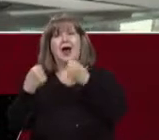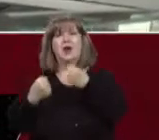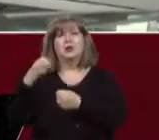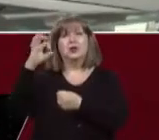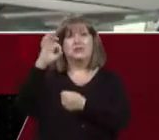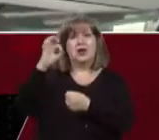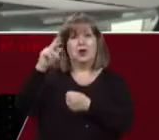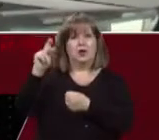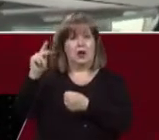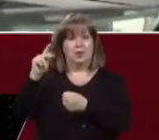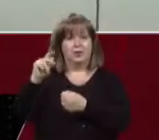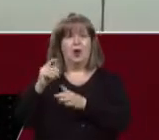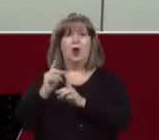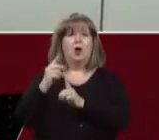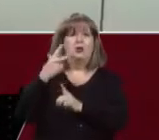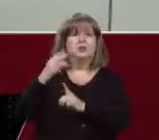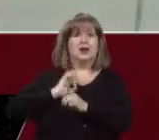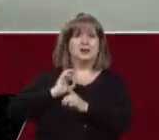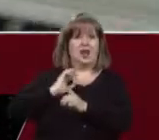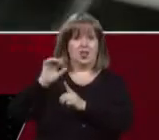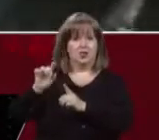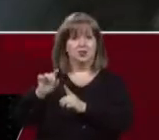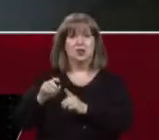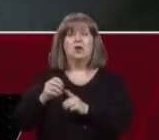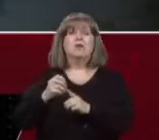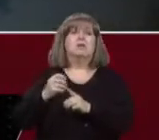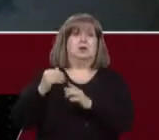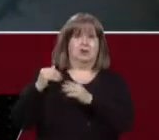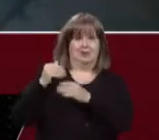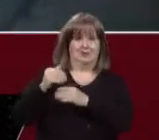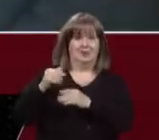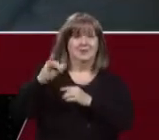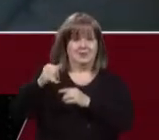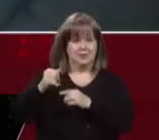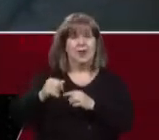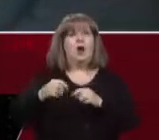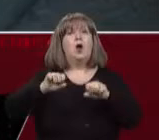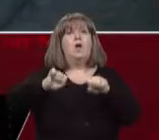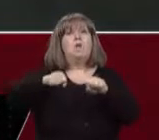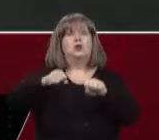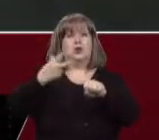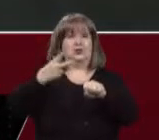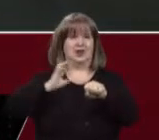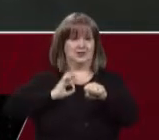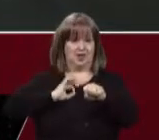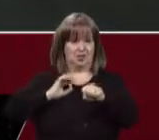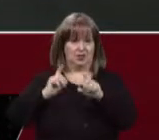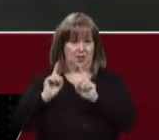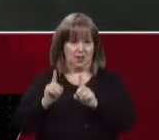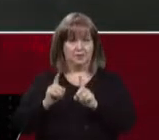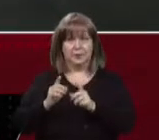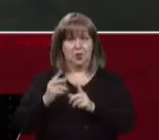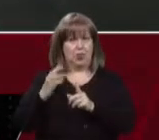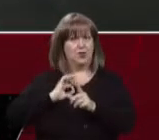dentro de los 3 años permitidos. Bien. ¿Cómo así las motos 2 años permitidos? Pero digo, en ese 55%, un porcentaje